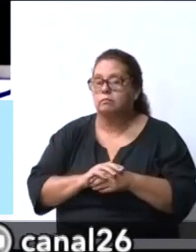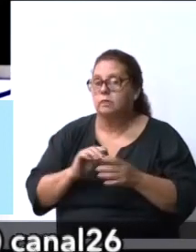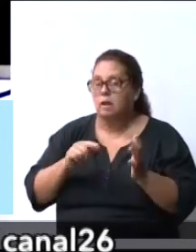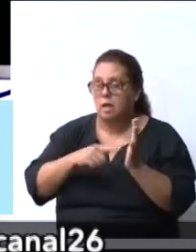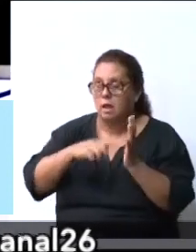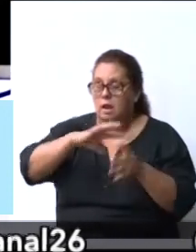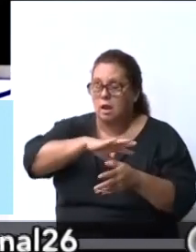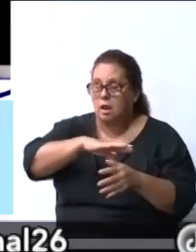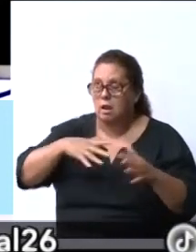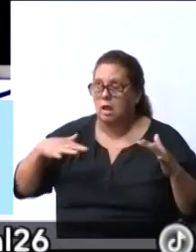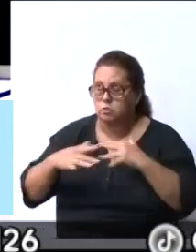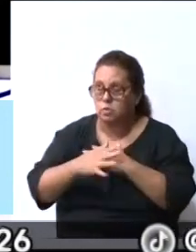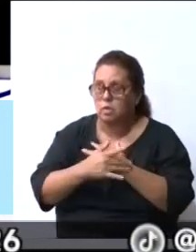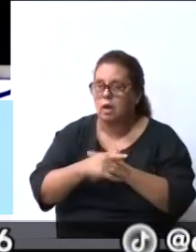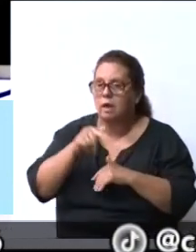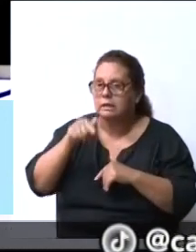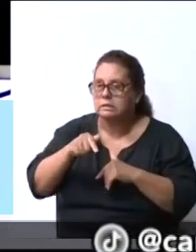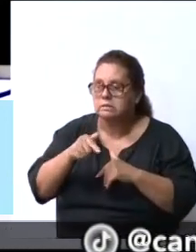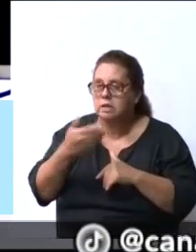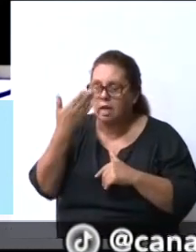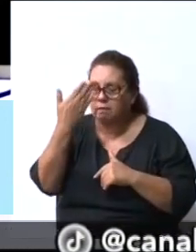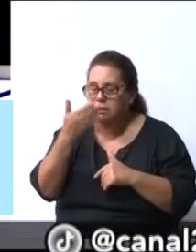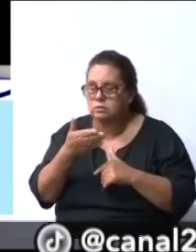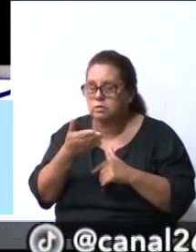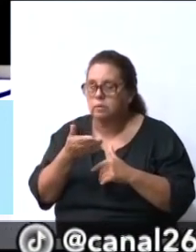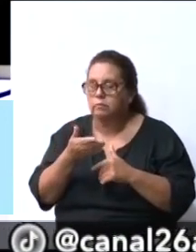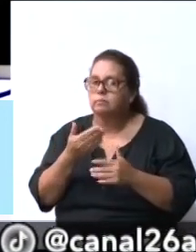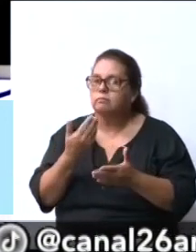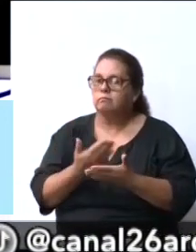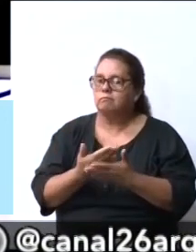Esa misma atención requiere los desafíos globales más